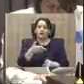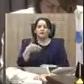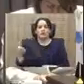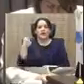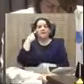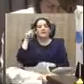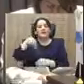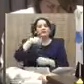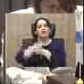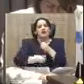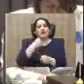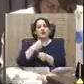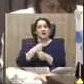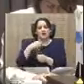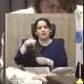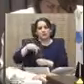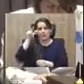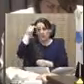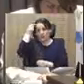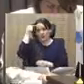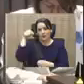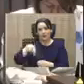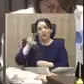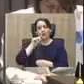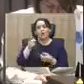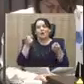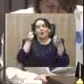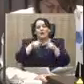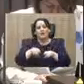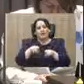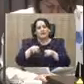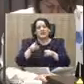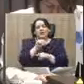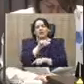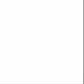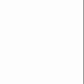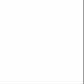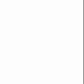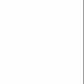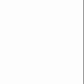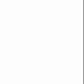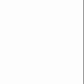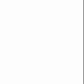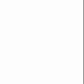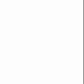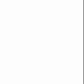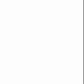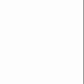compañeros de la Comisión de Ingreso y Gasto Público para que el próximo jueves podamos aprobar esta moción.